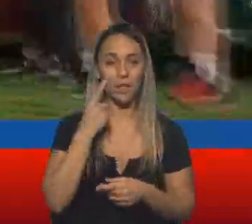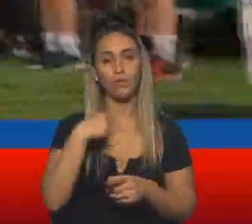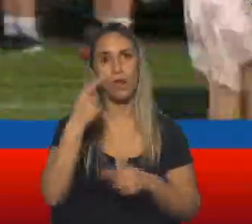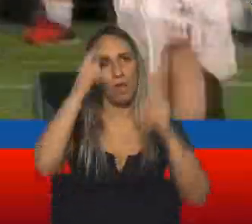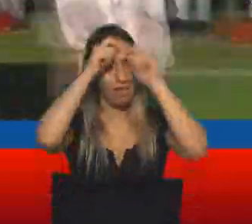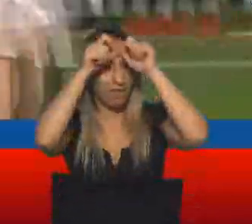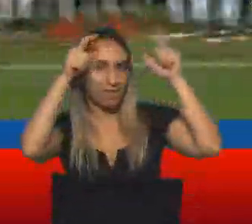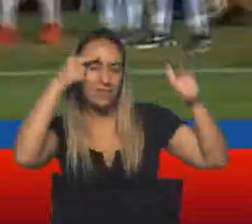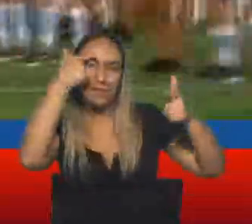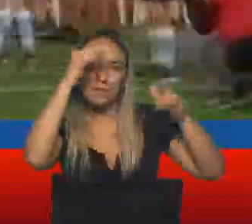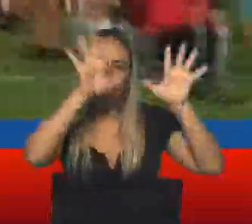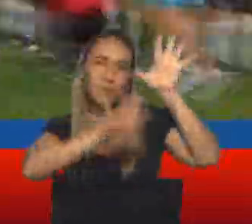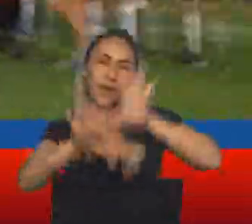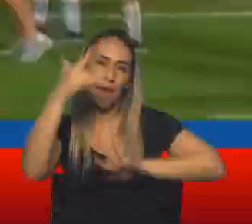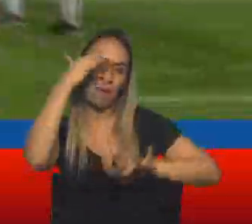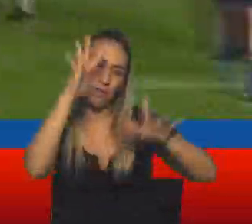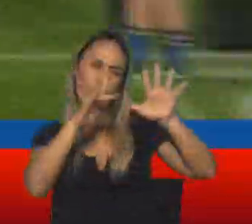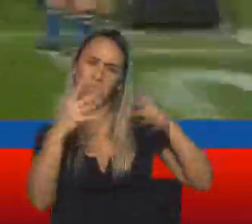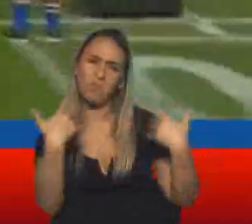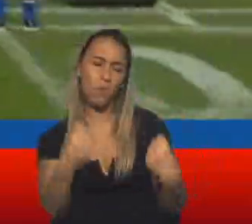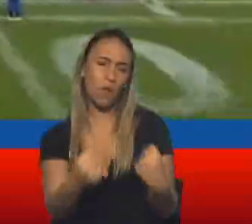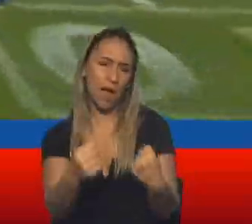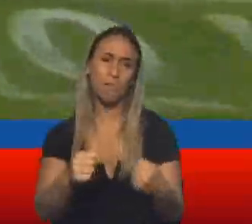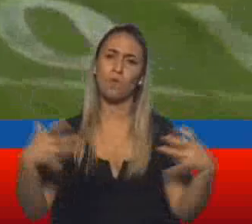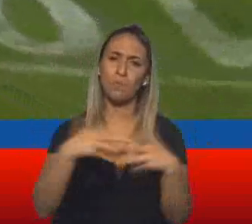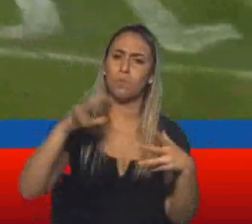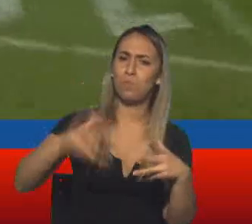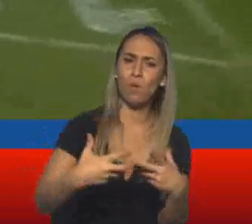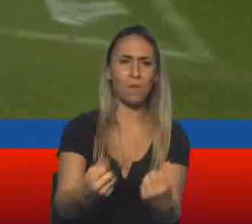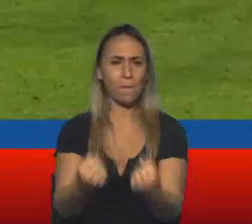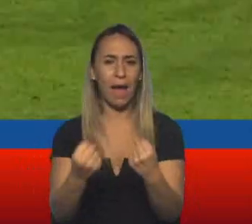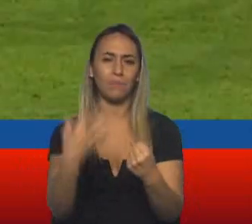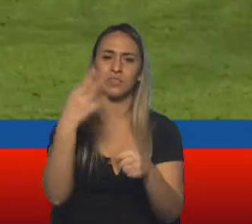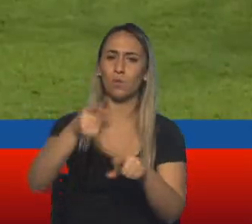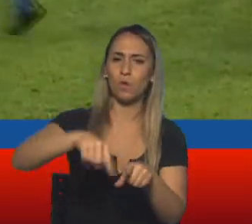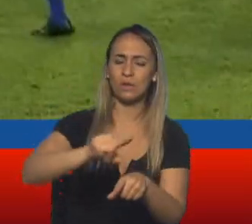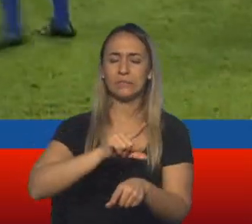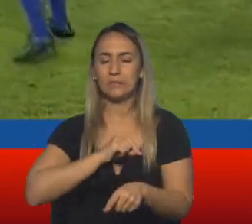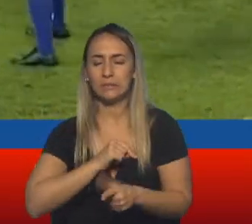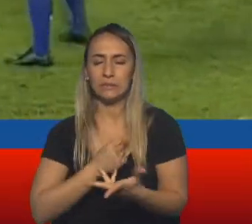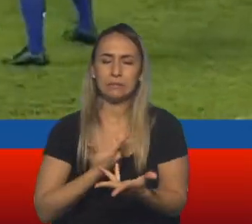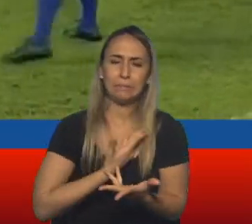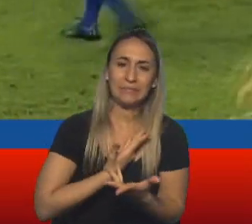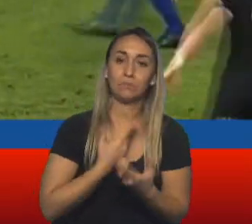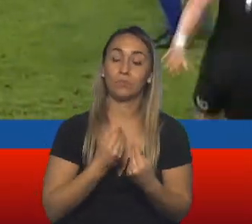colectivo uno pensaba, bueno, vamos los Pumas, se sentirán dolidos, tocados por